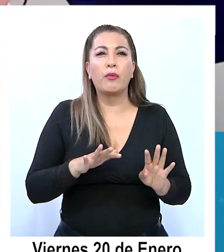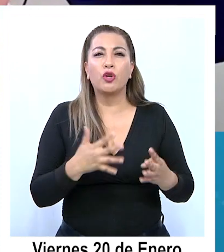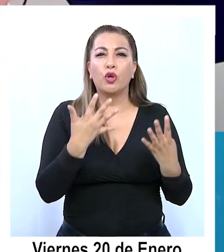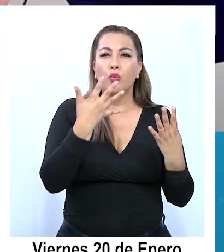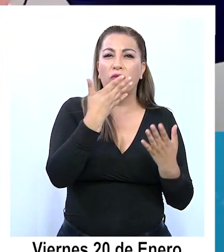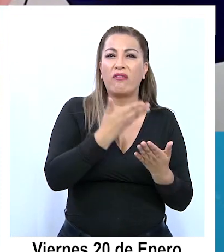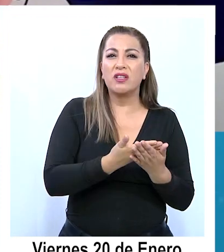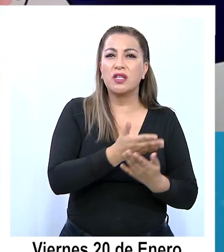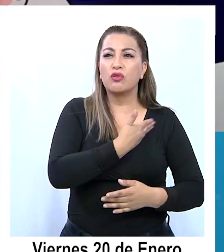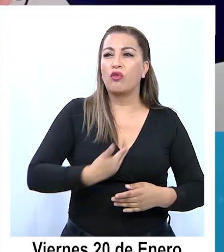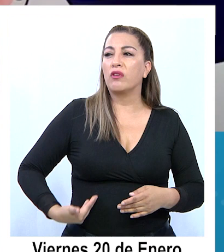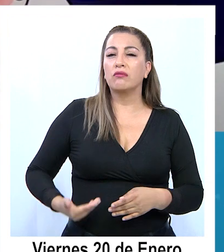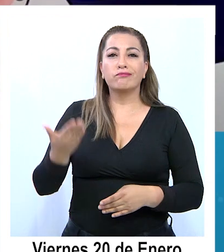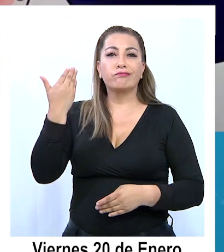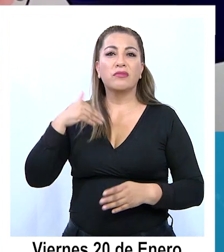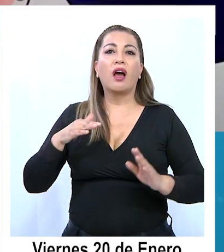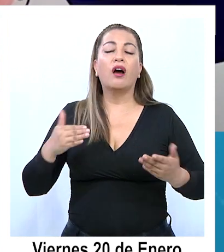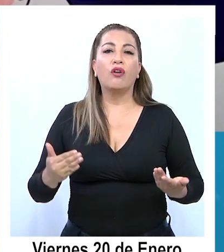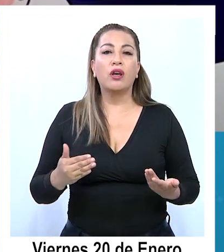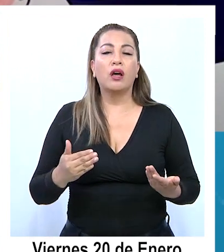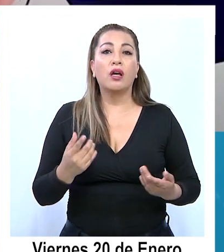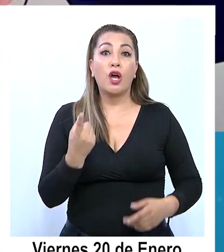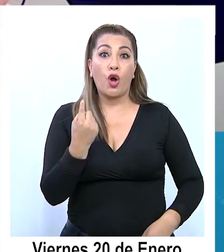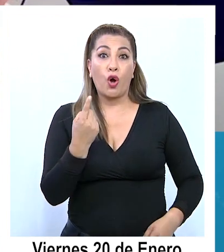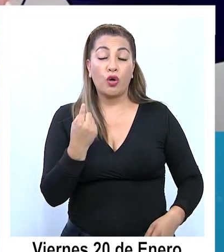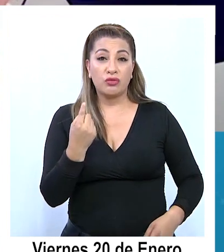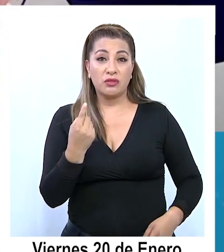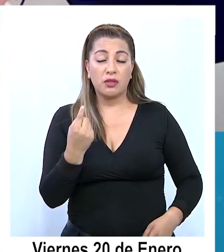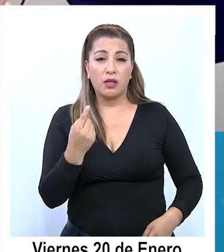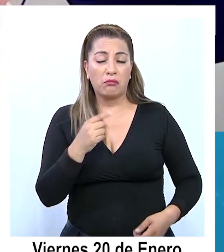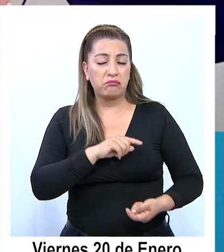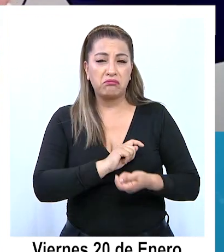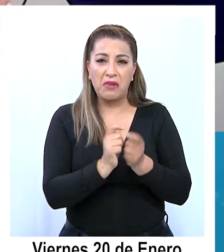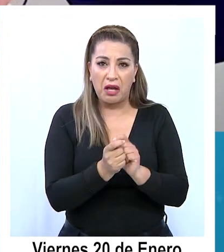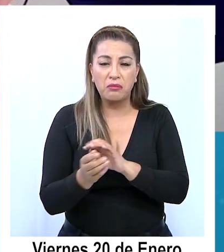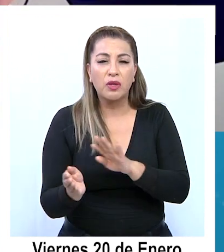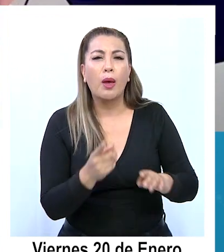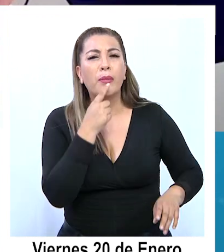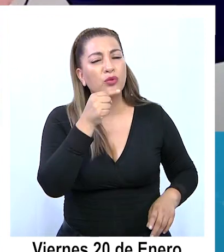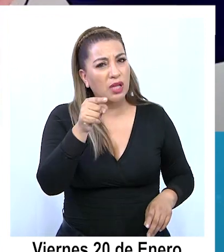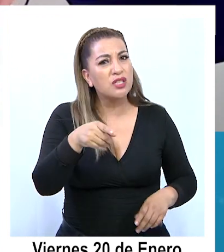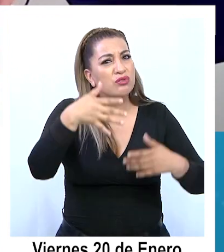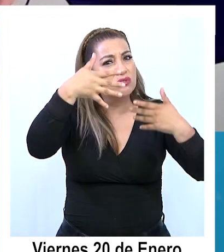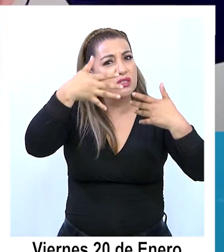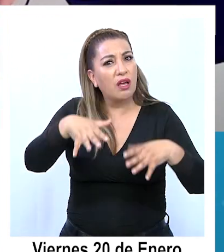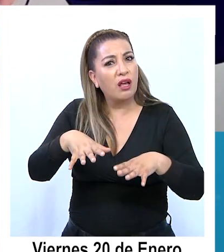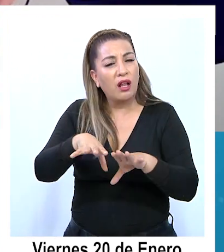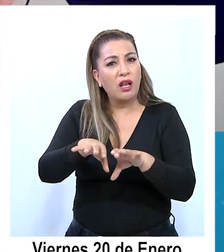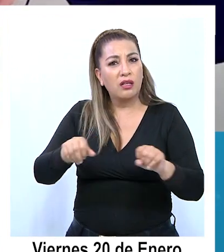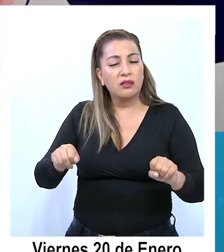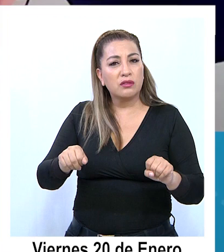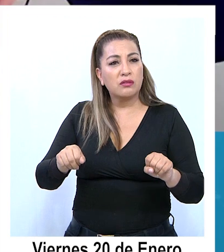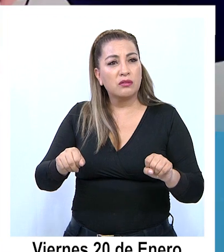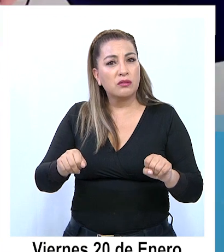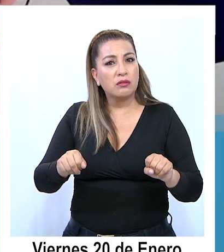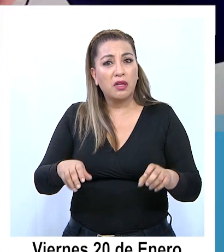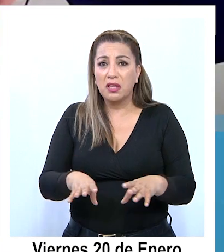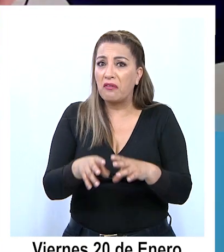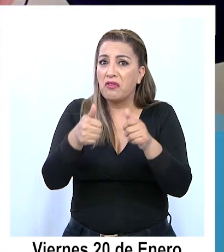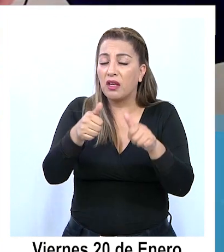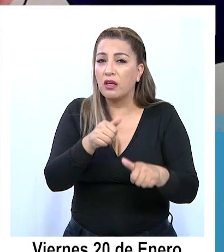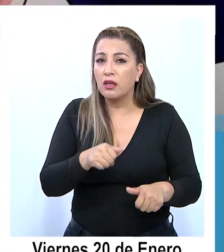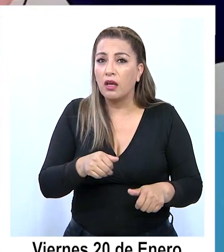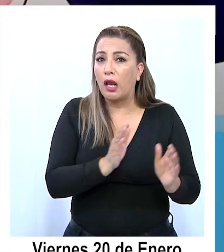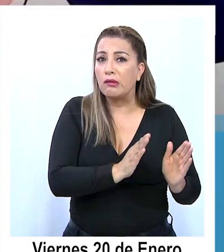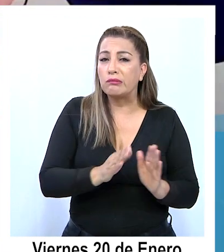veces en el gobierno anterior, en esta llevamos como 11 renovaciones del estado de Y excepción. eso ha resultado, senadora, ha sido eficiente de